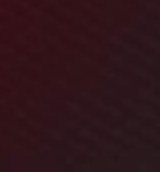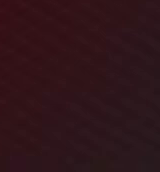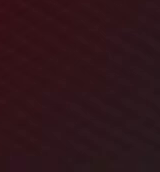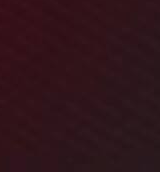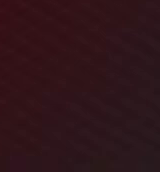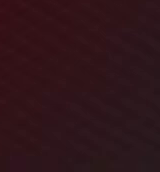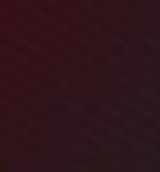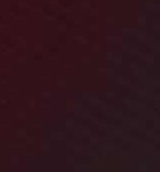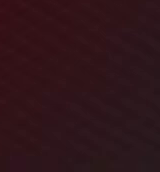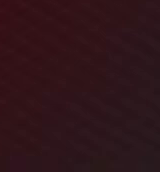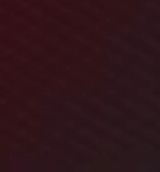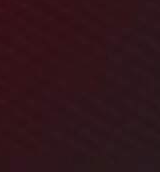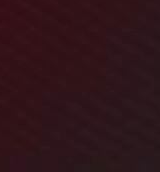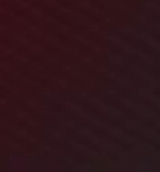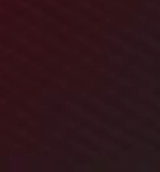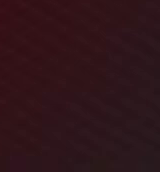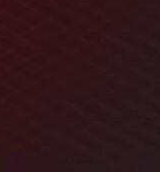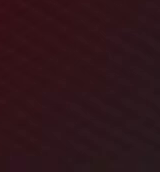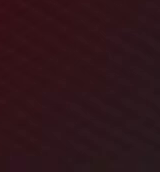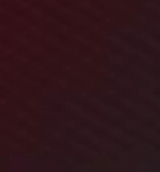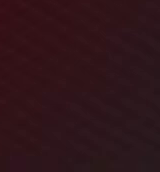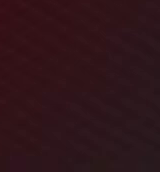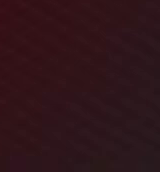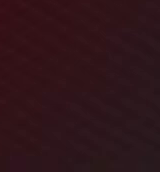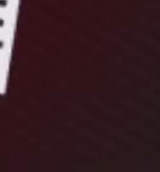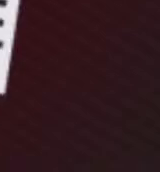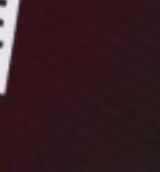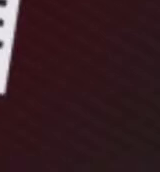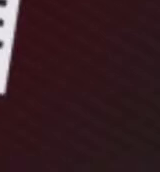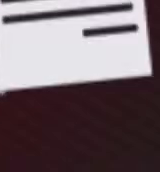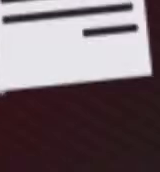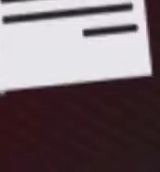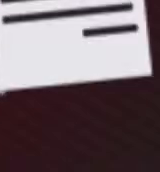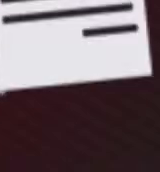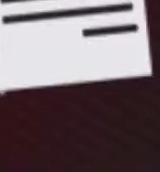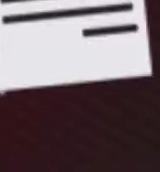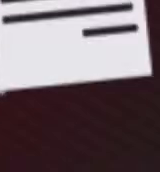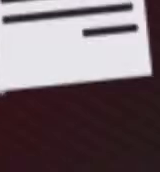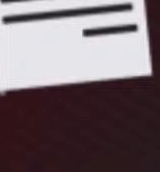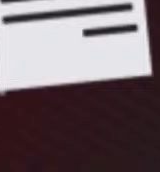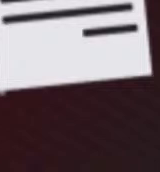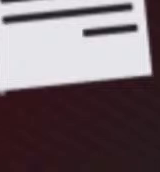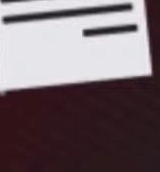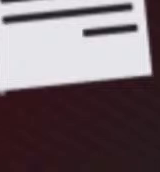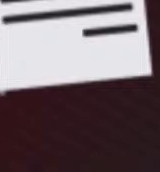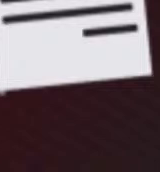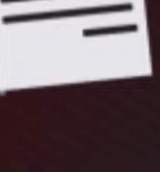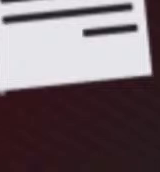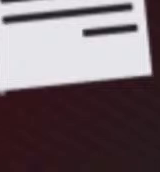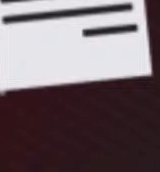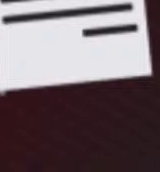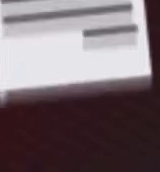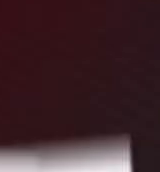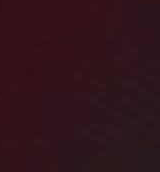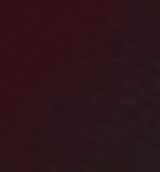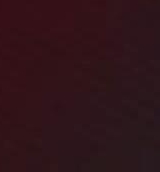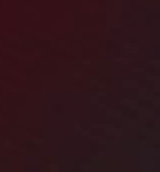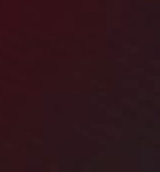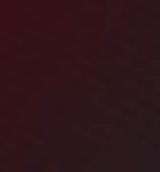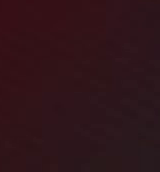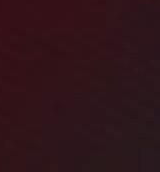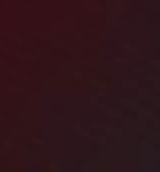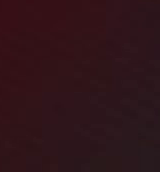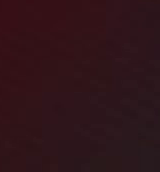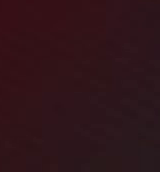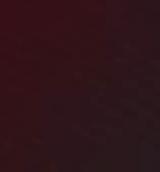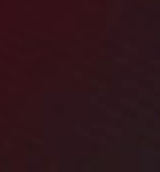la persona que se encuentre almacenada o registrada en archivos, bancos de datos o registros de entidades públicas o de instituciones